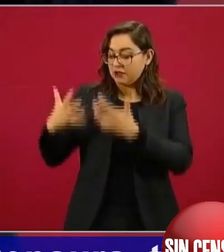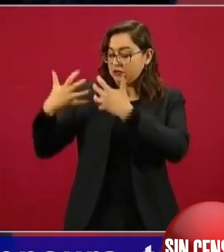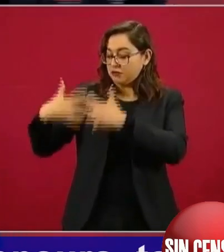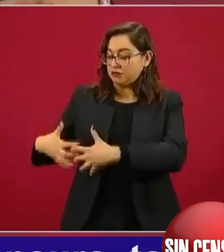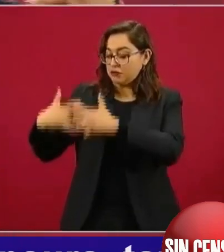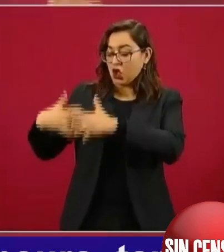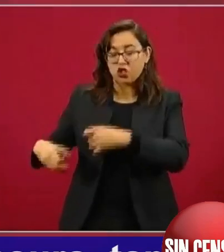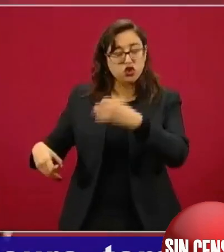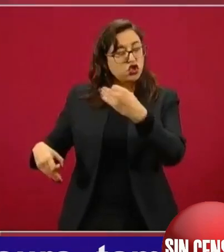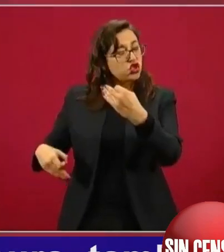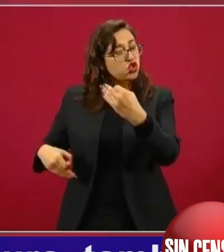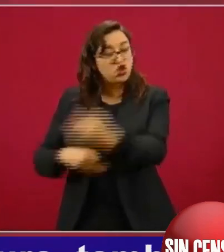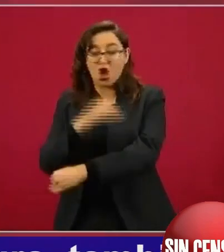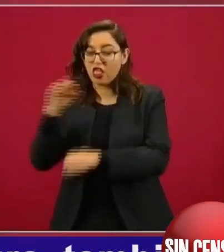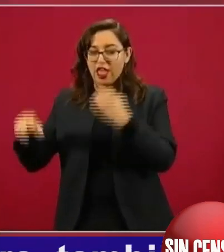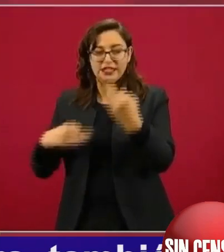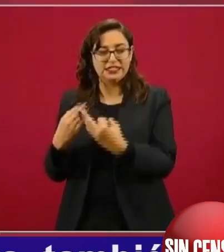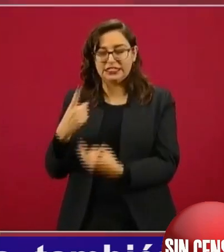generaran energía,